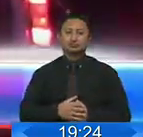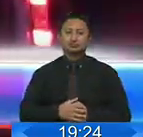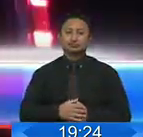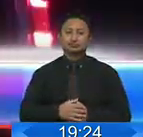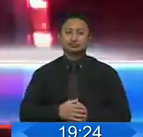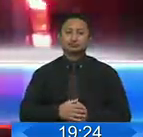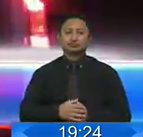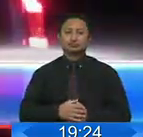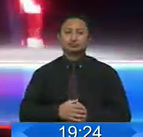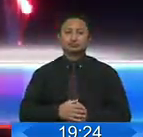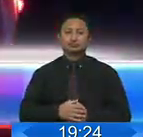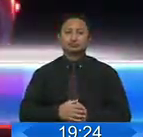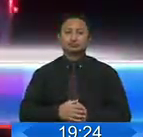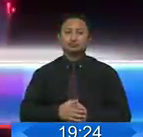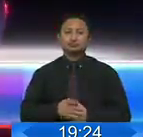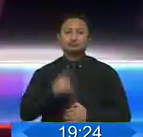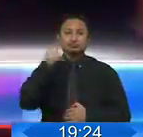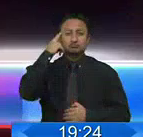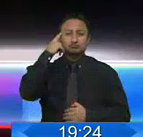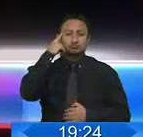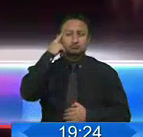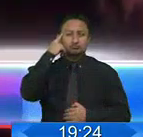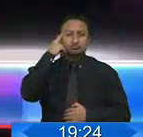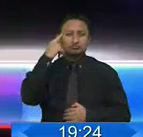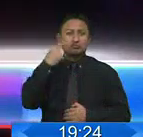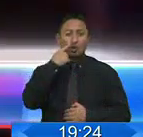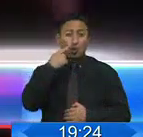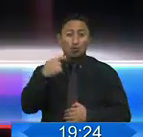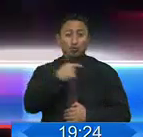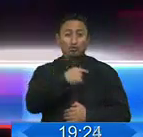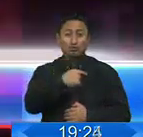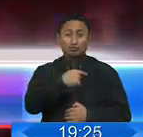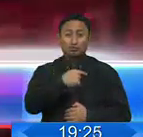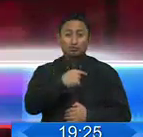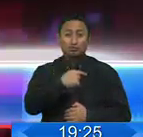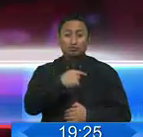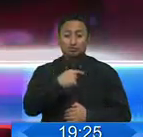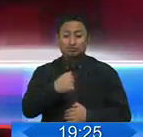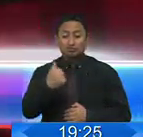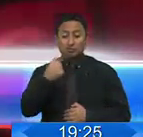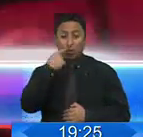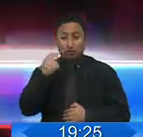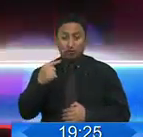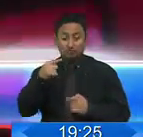Y luego ya, creo que el chico que estaba al lado del señor fallecido